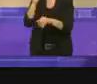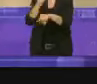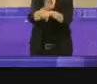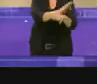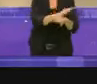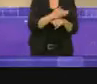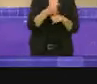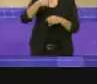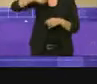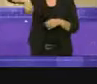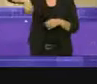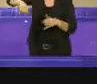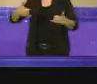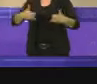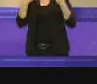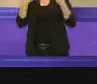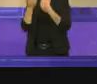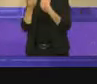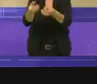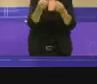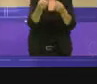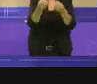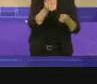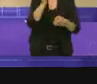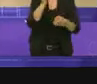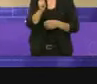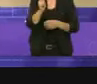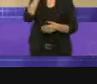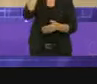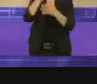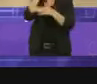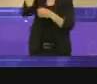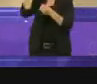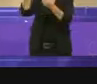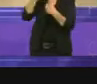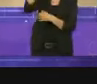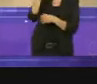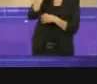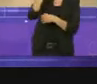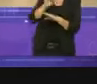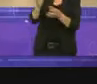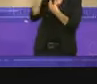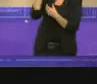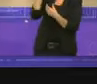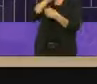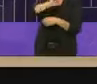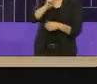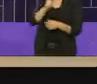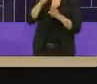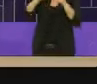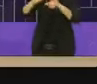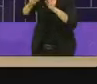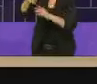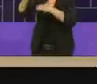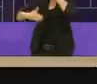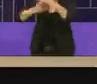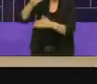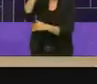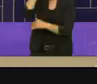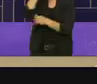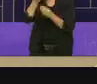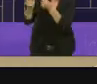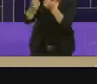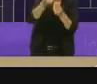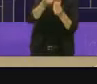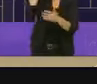precisamente para los jóvenes? Que no sea la única opción recibir una beca, que puedan tener emprendimiento, que puedan tener apoyo para